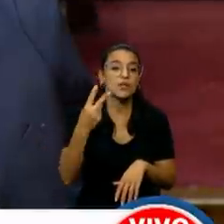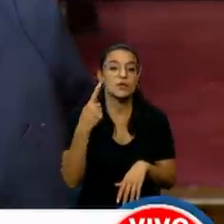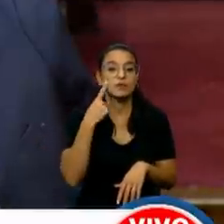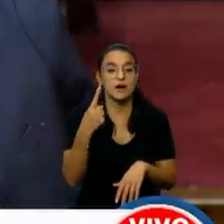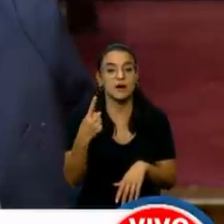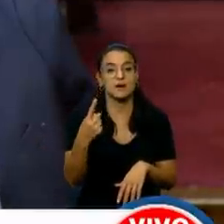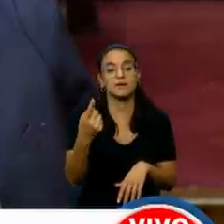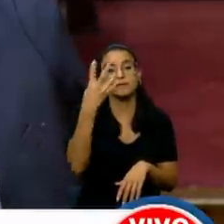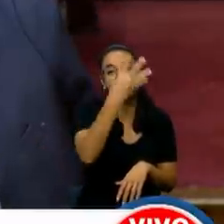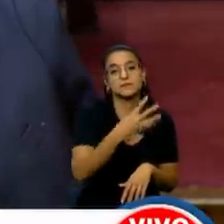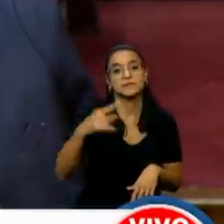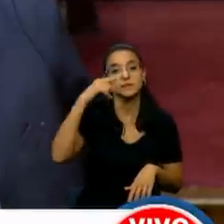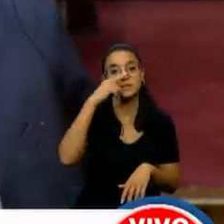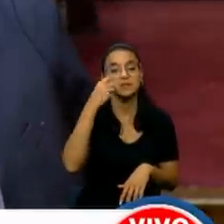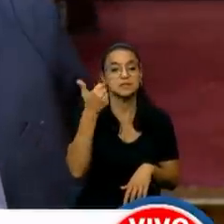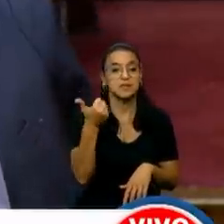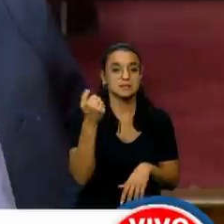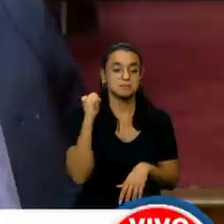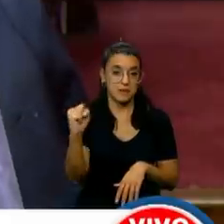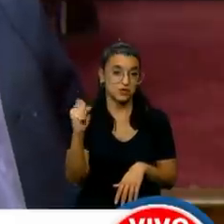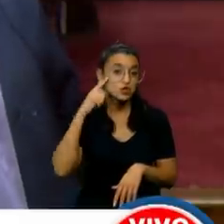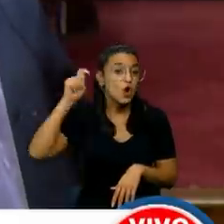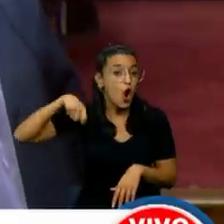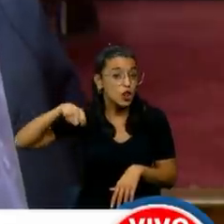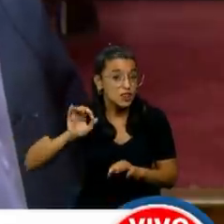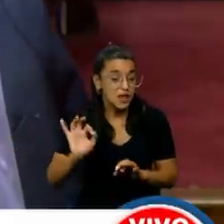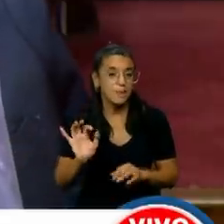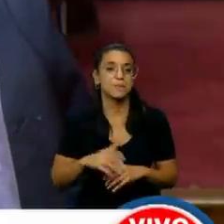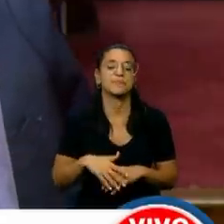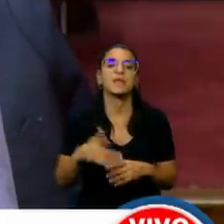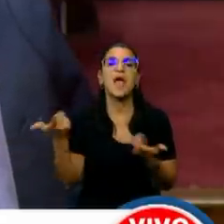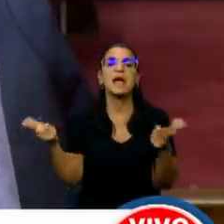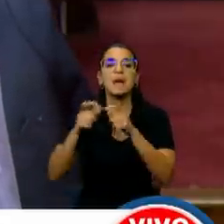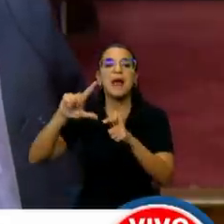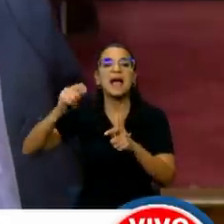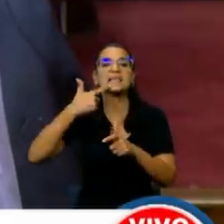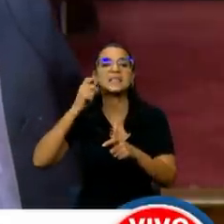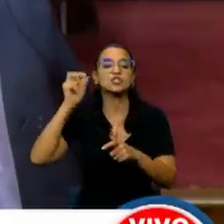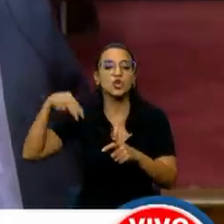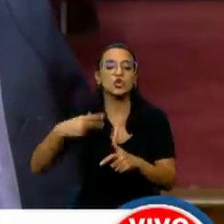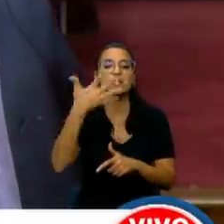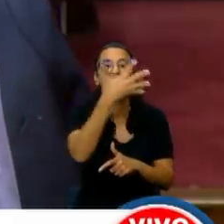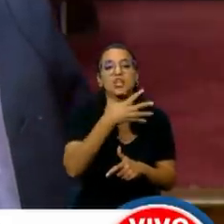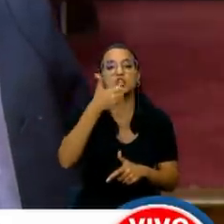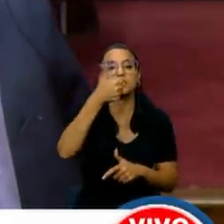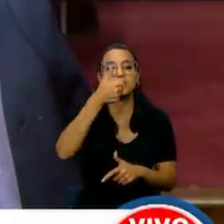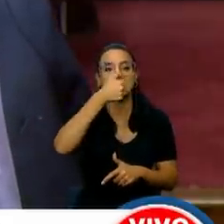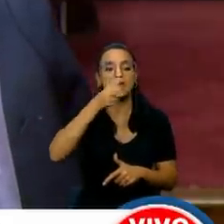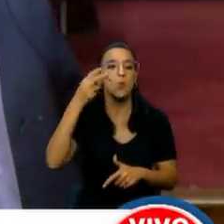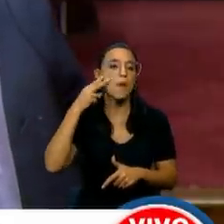mil 476 pesos la corte cámara de casación 569.000